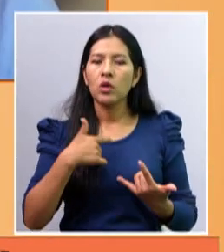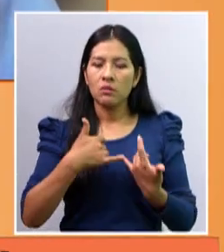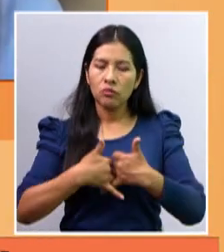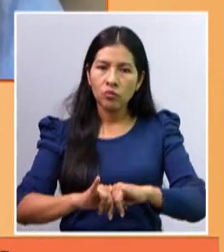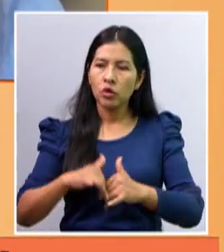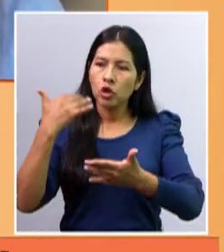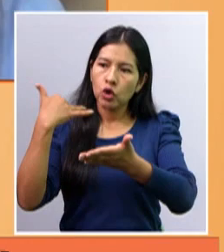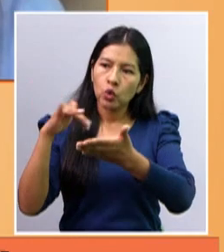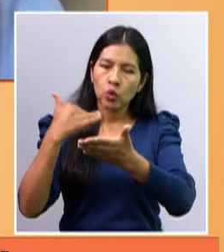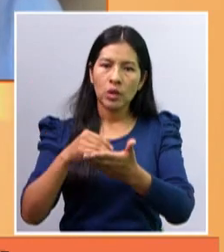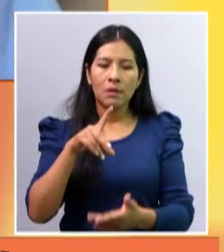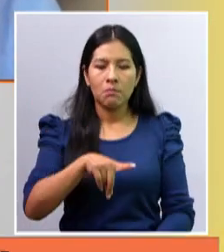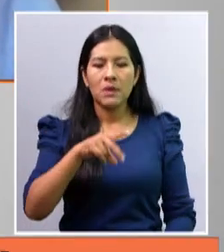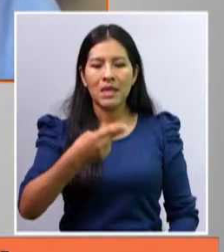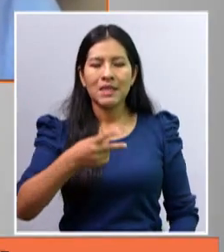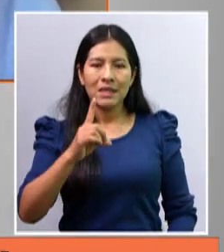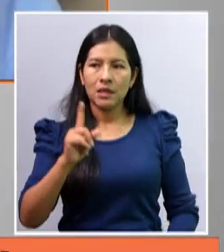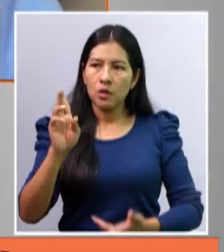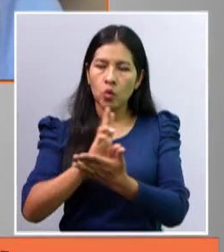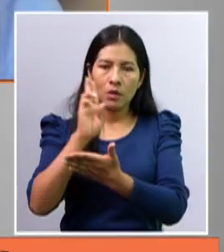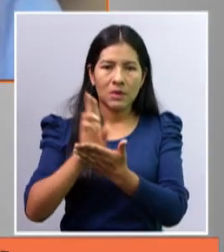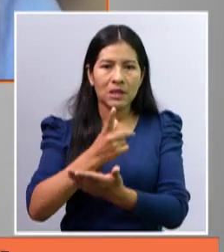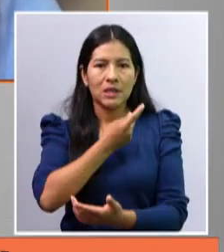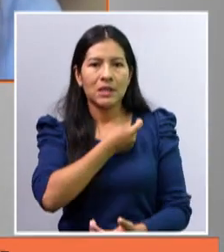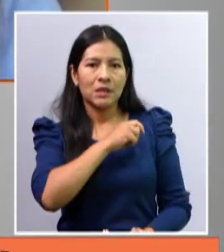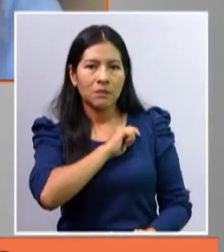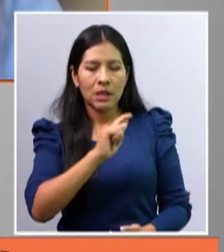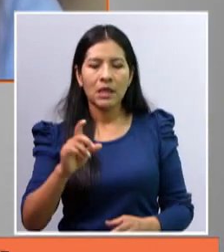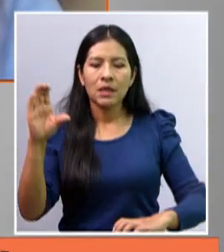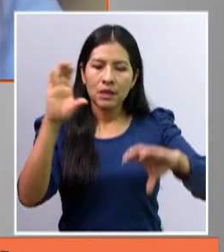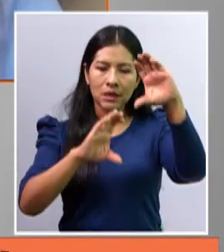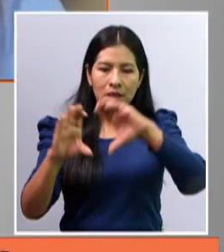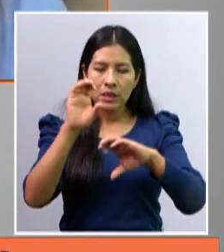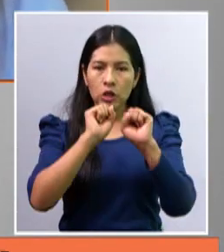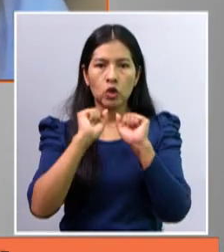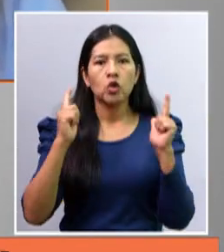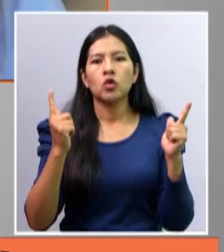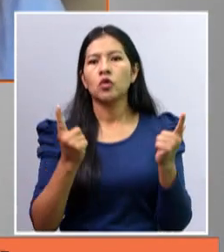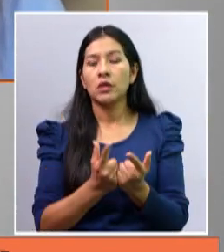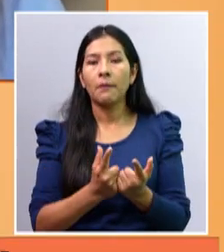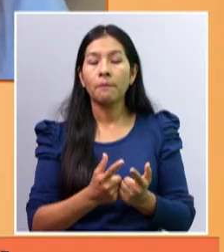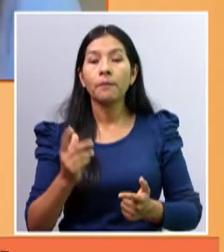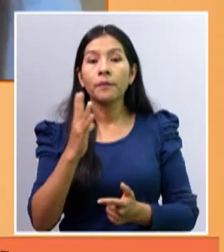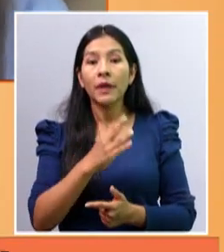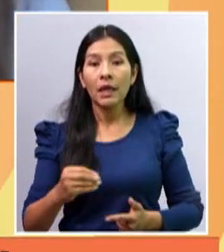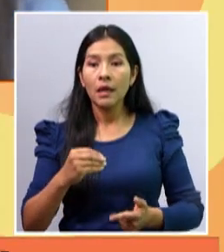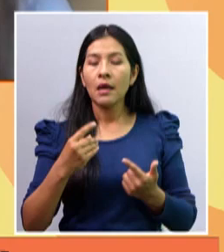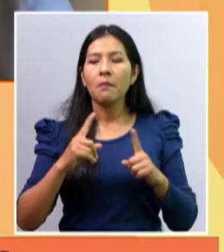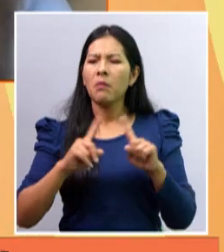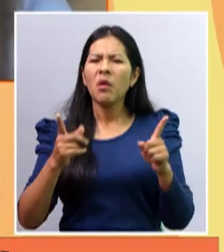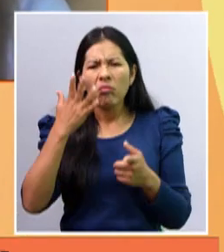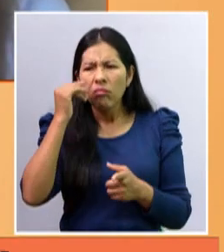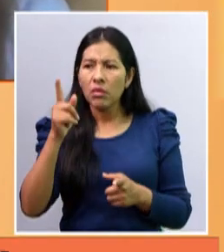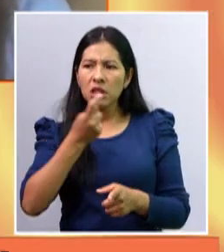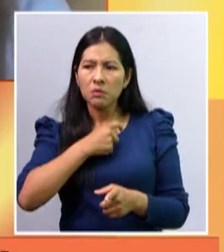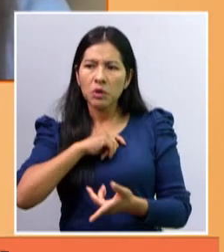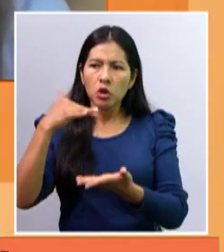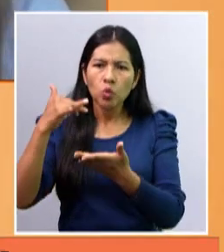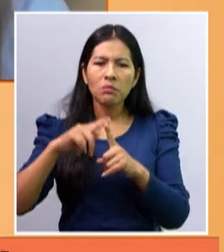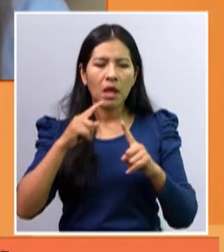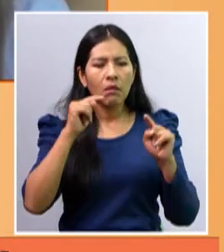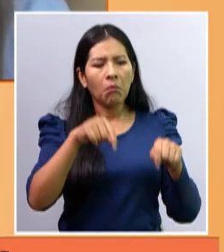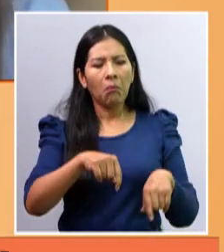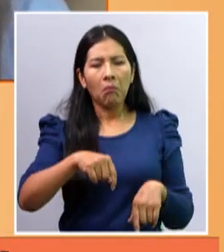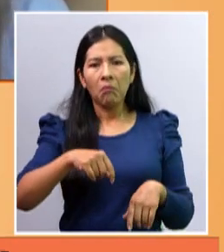de doctorado en la universidad de Salamanca en el programa de ciencias sociales y me preguntaron por qué digo que